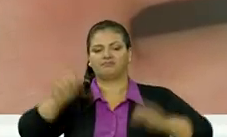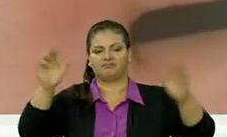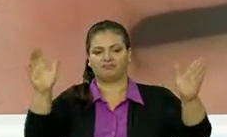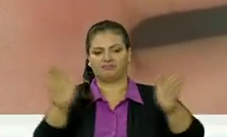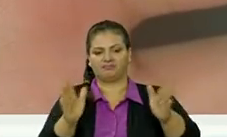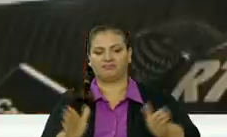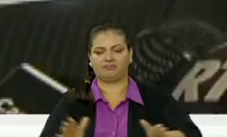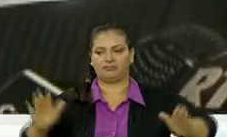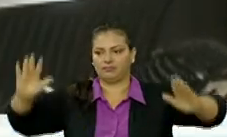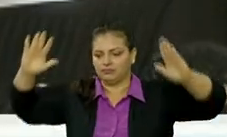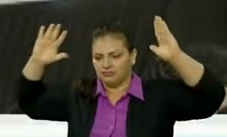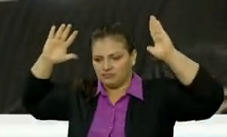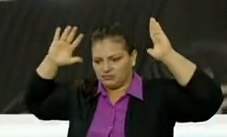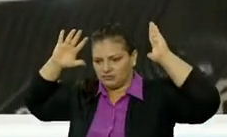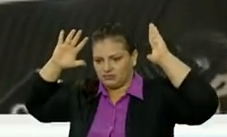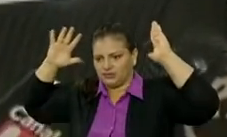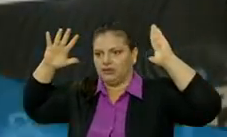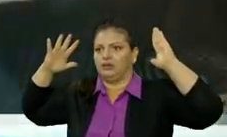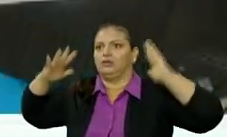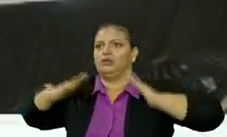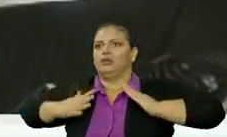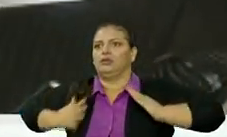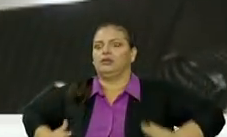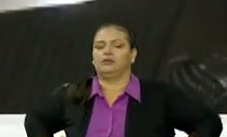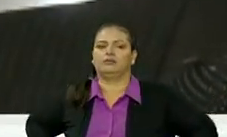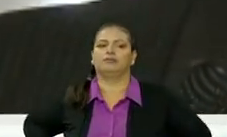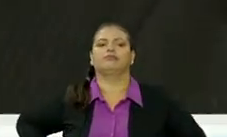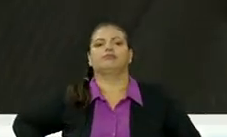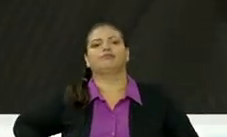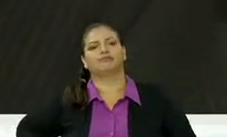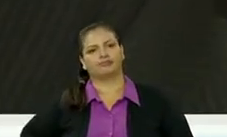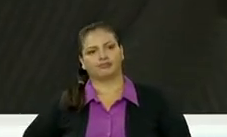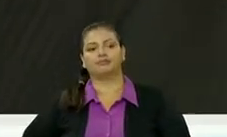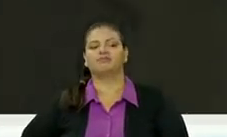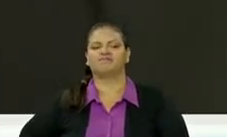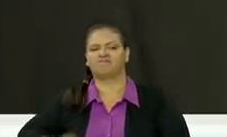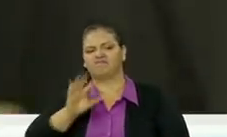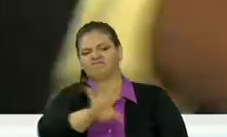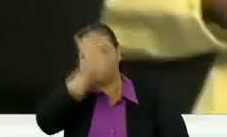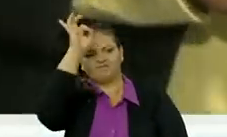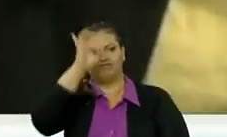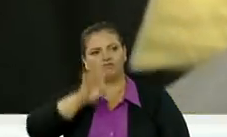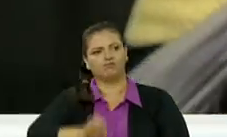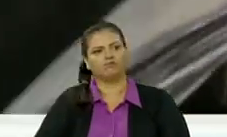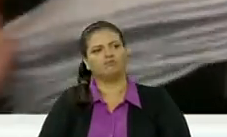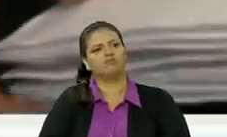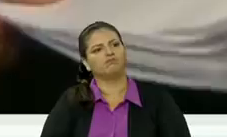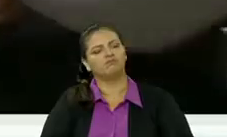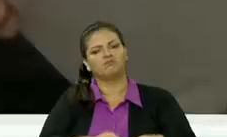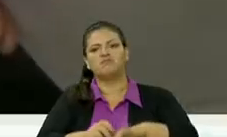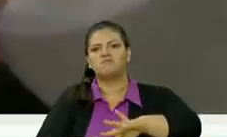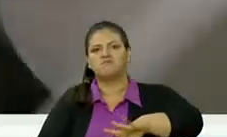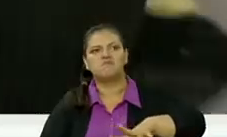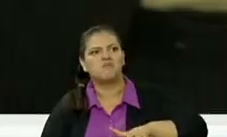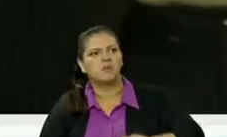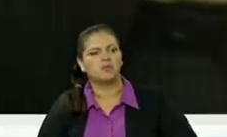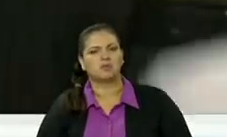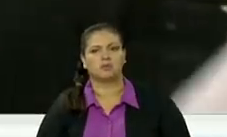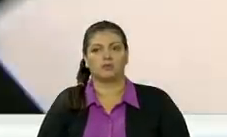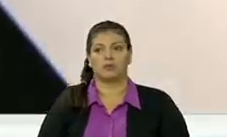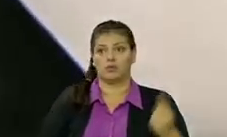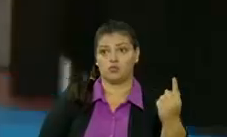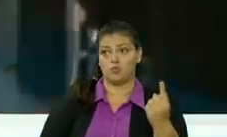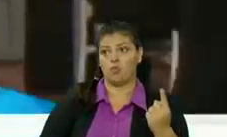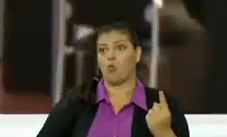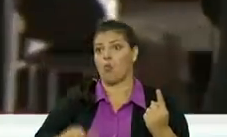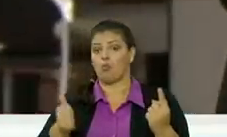autoridad respectiva, a la cual se le va a iniciar una formulación de cargo. Se investiga si el implicado actuó bajo la complicidad de otra